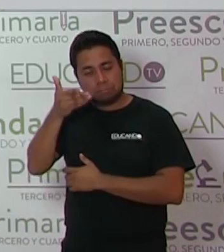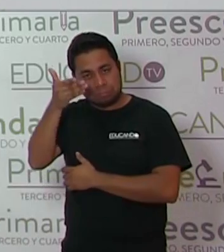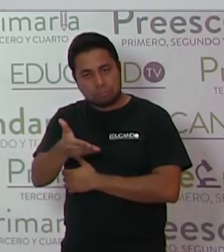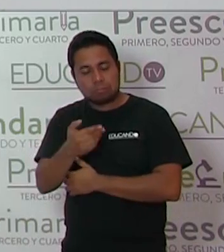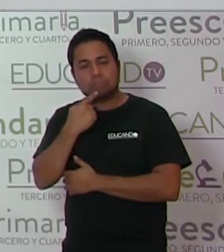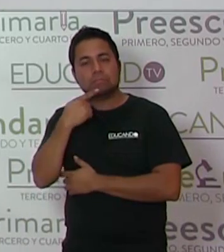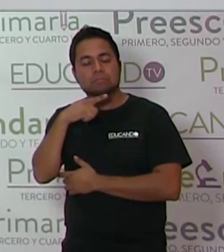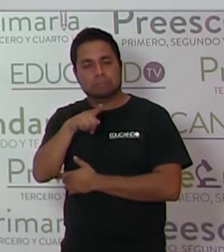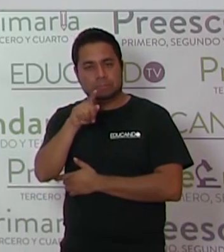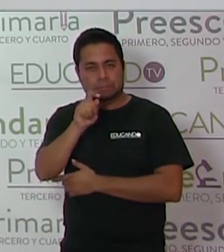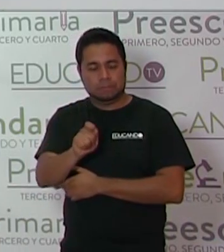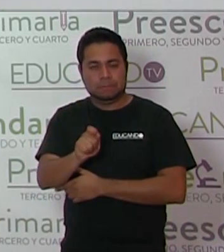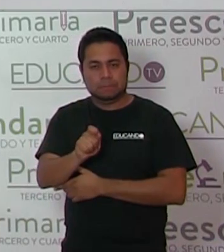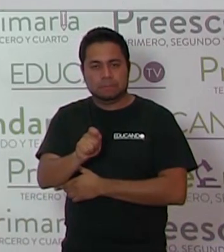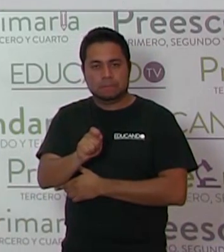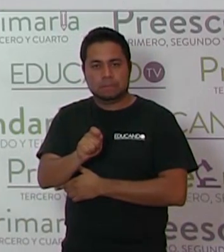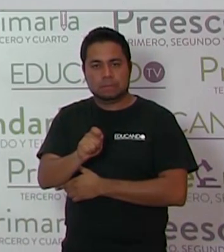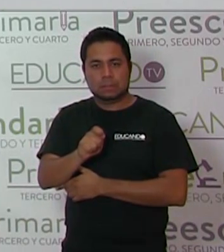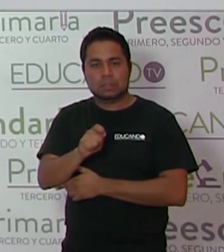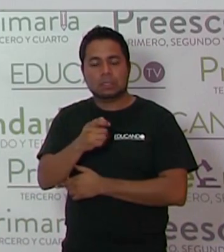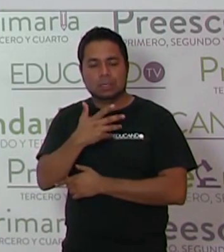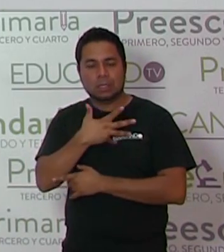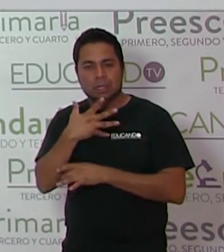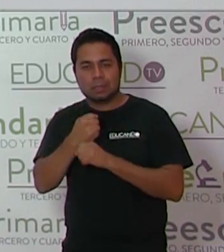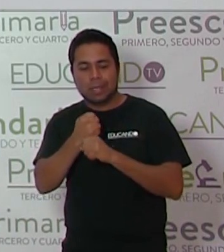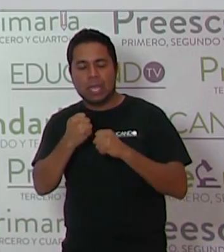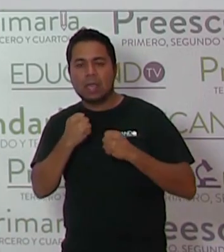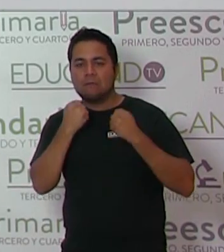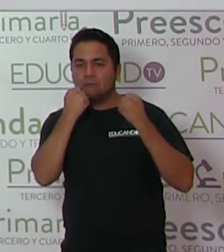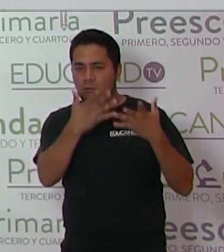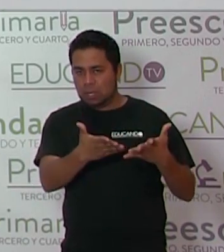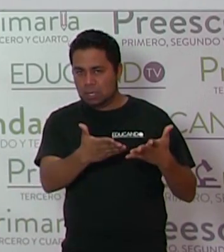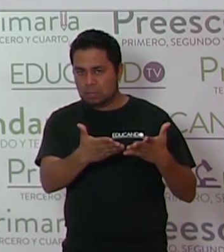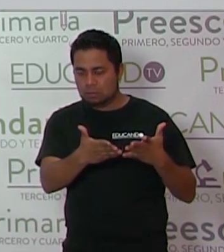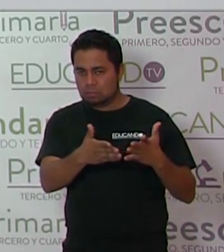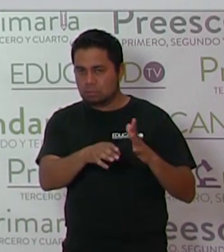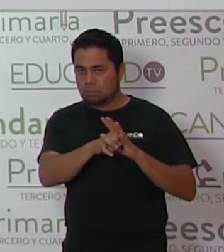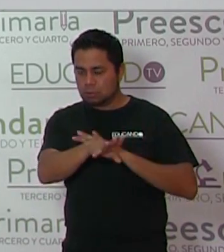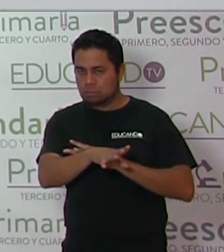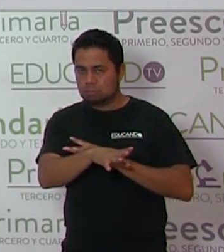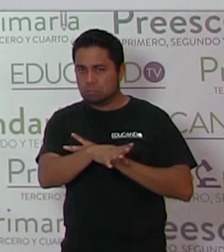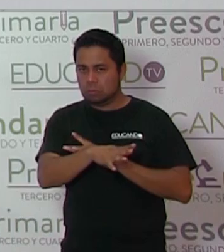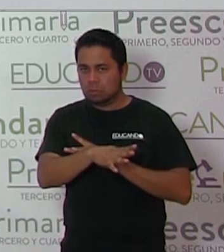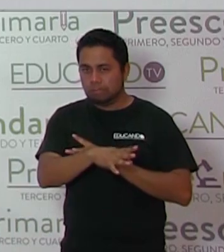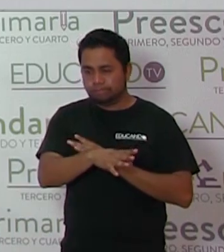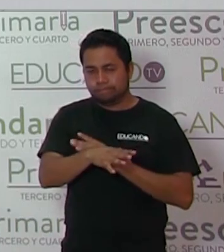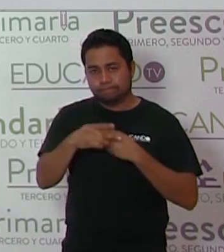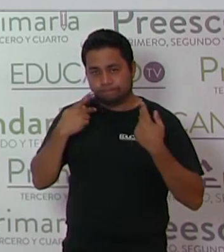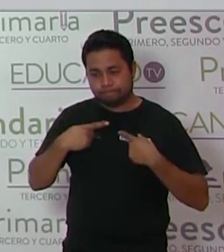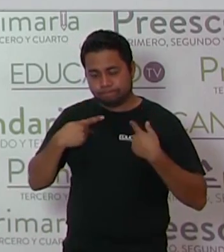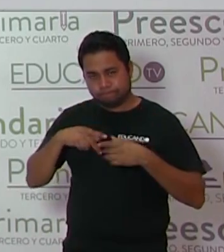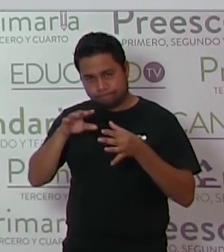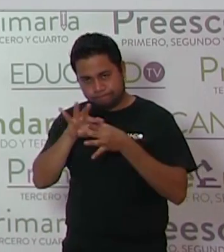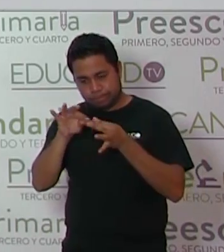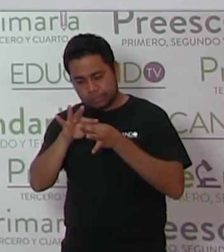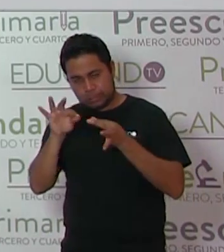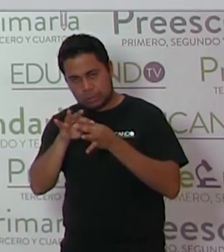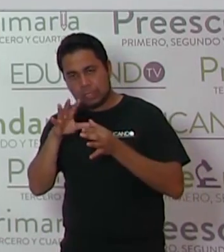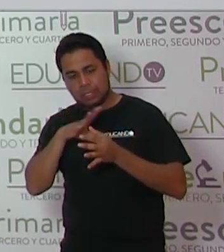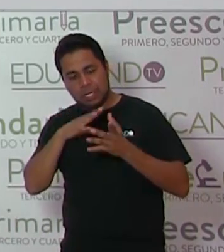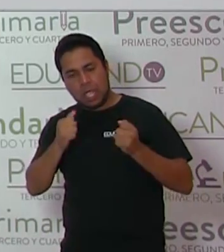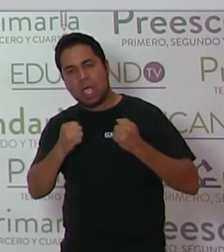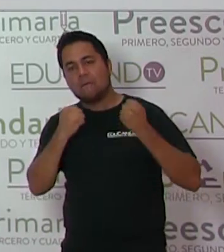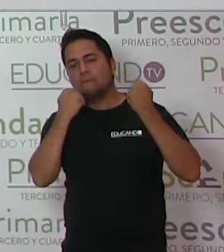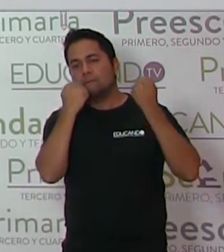se dice que es externa. El narrador, por lo tanto, está